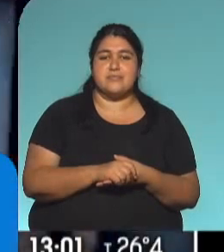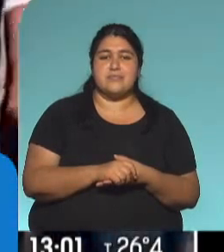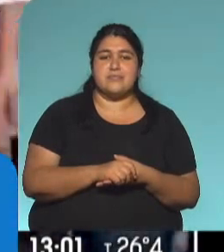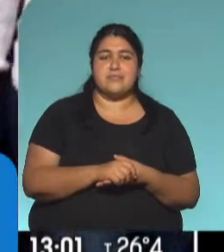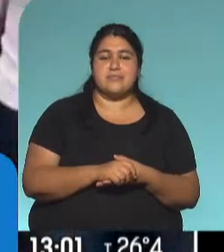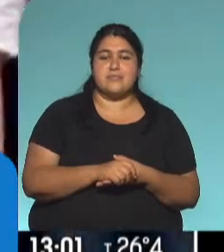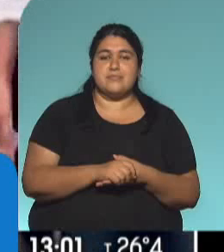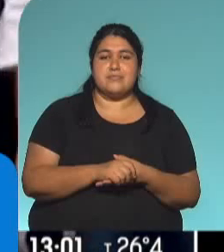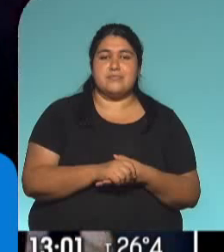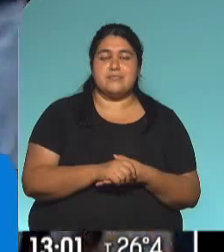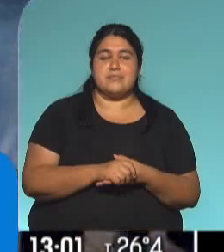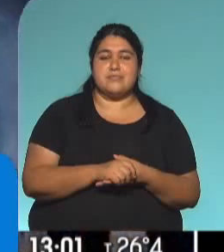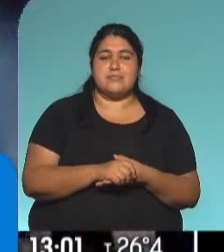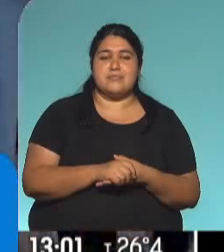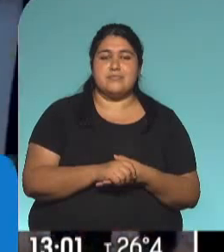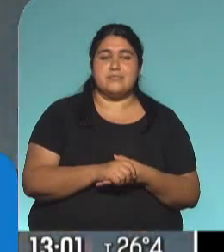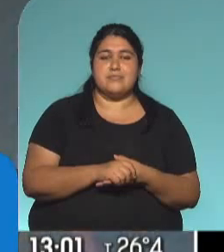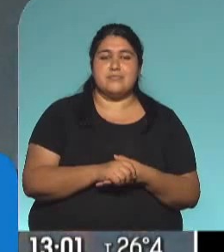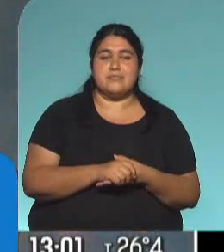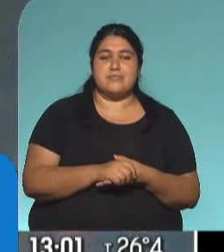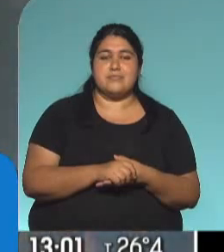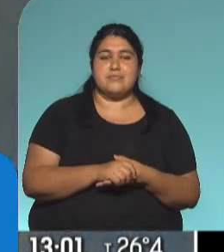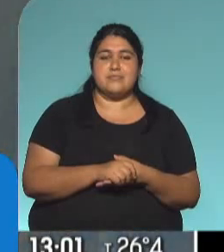Sonrío y le sonreí.